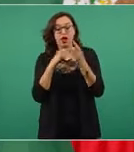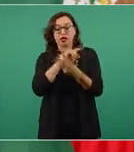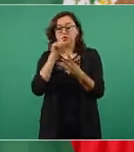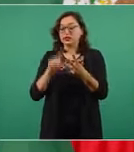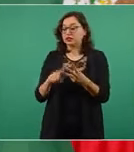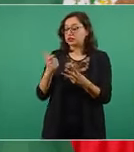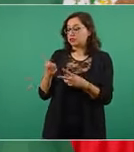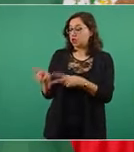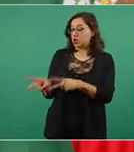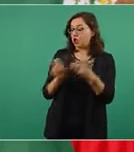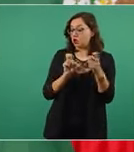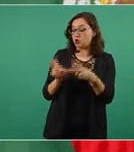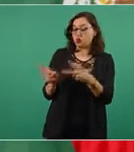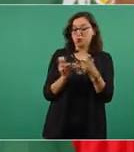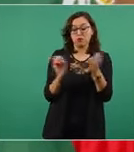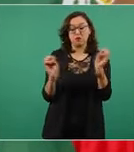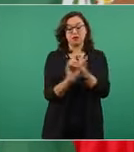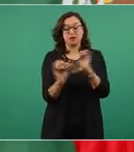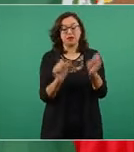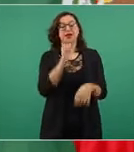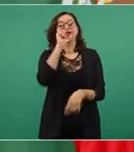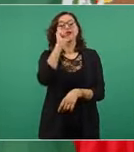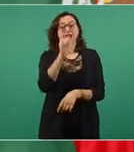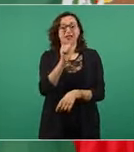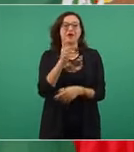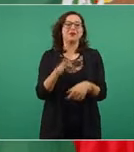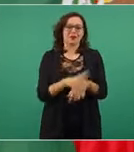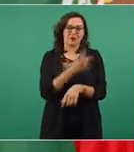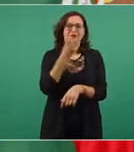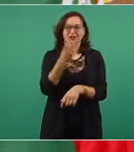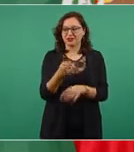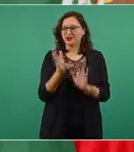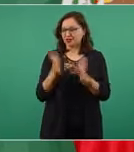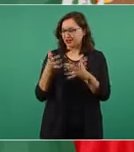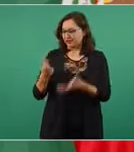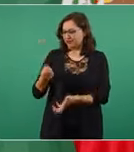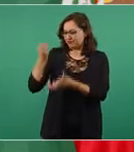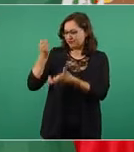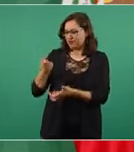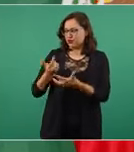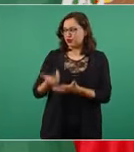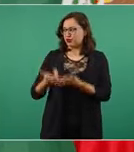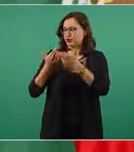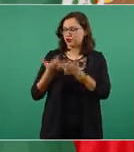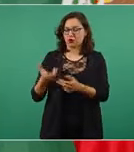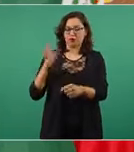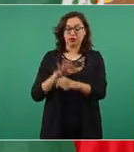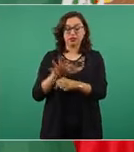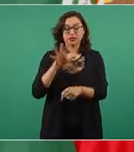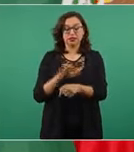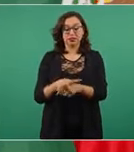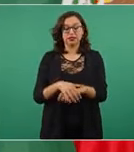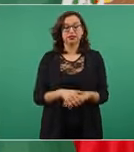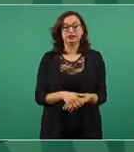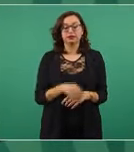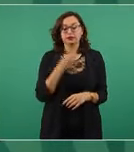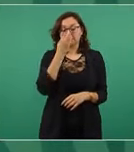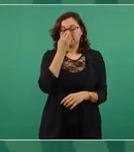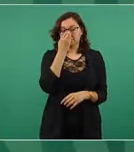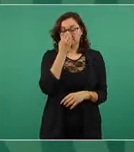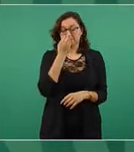Entonces, y además, ahora el presupuesto, como lo escribí ayer cuando di a conocer los